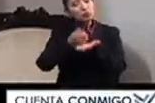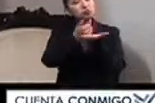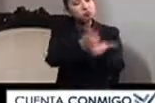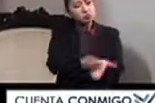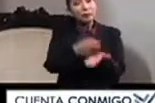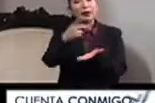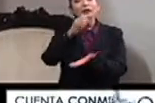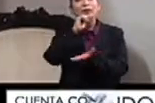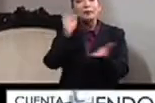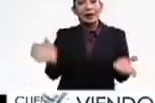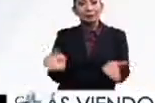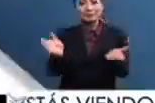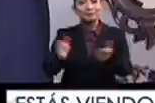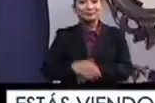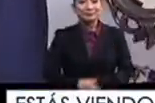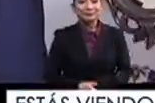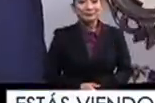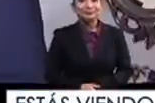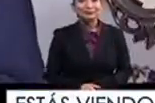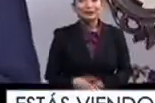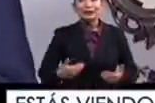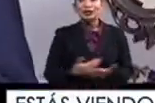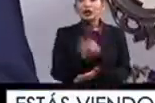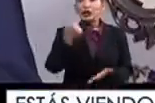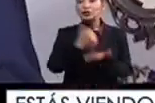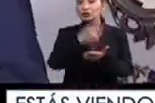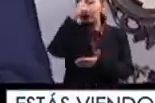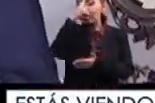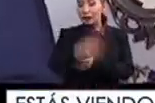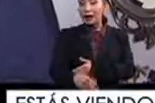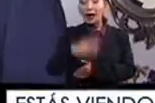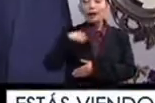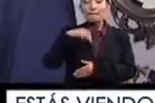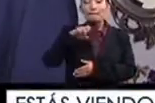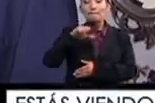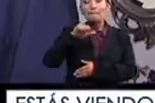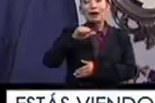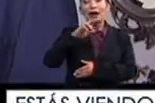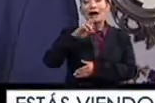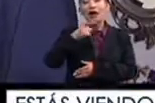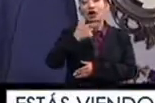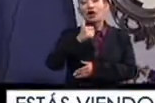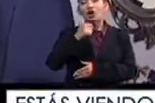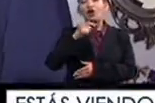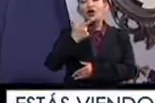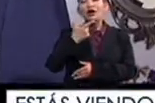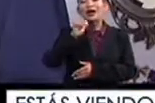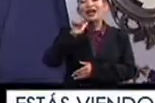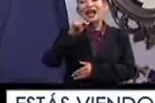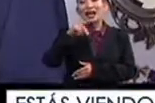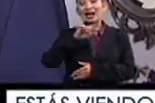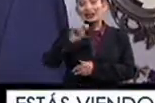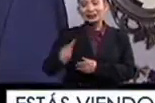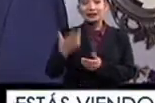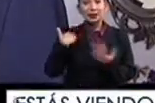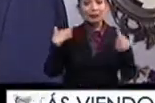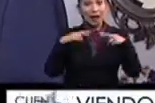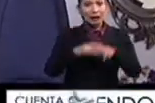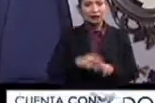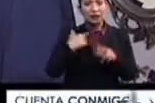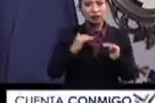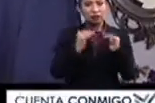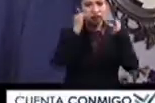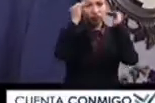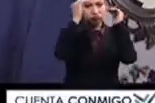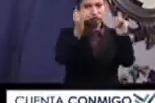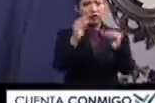también promoviéndola. Nacida en la Ciudad de México, Margot Glantz es profesora emérita de la Facultad de Filosofía y Letras de la UNAM, es